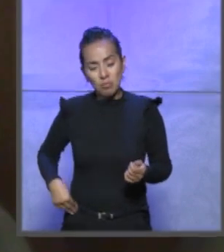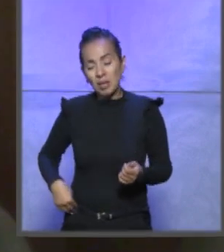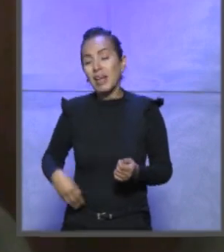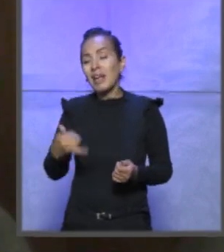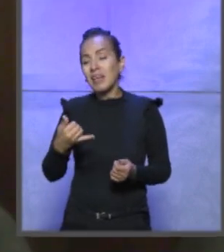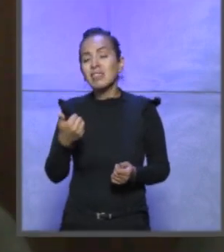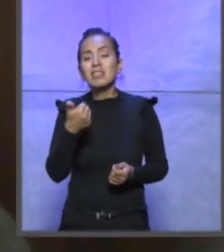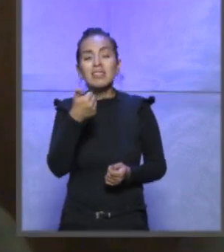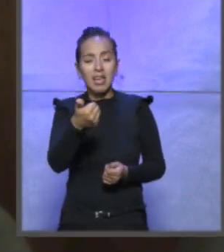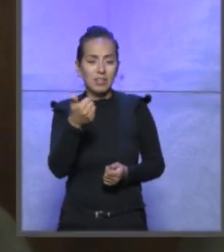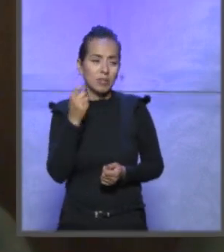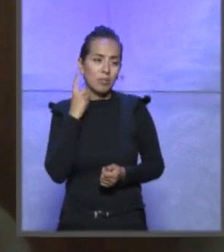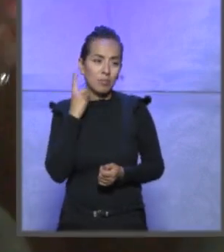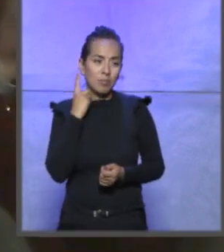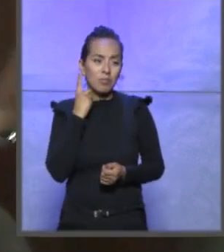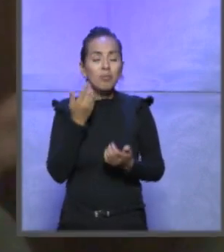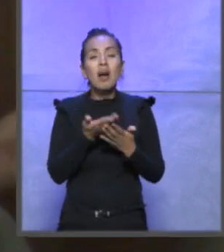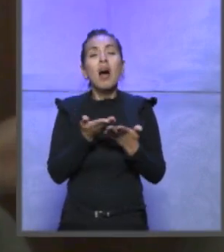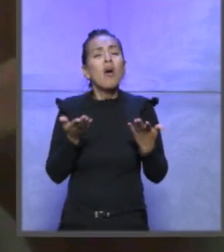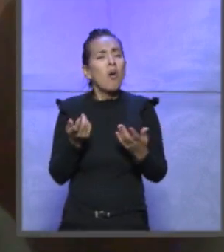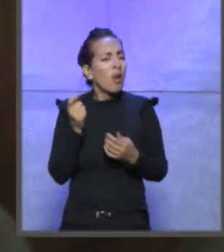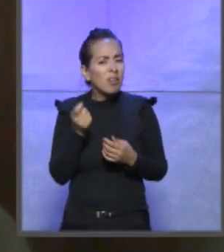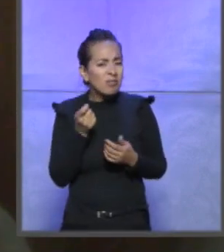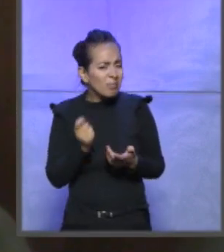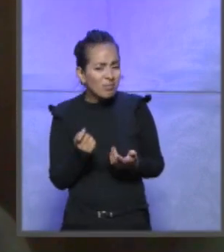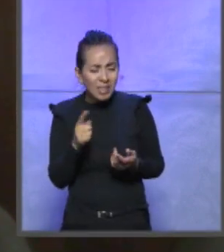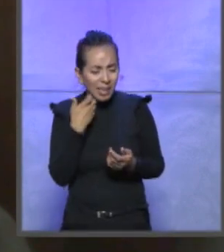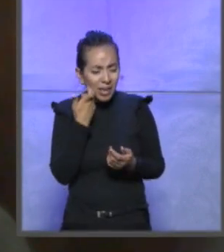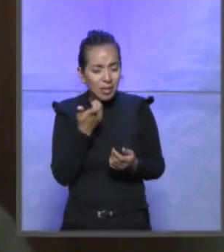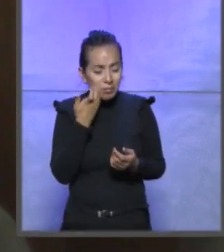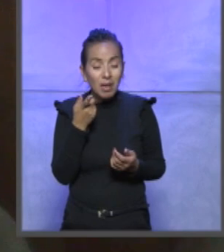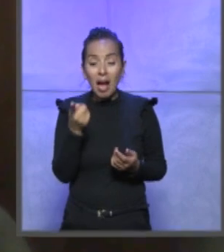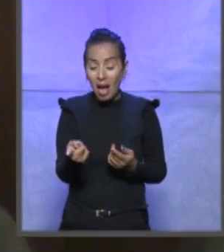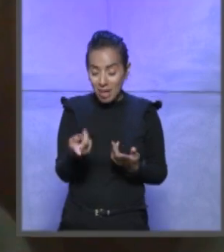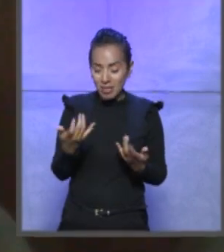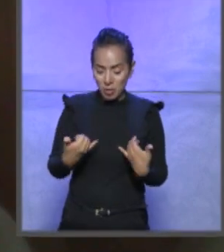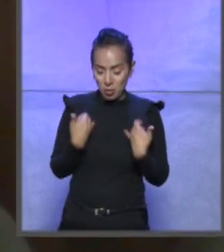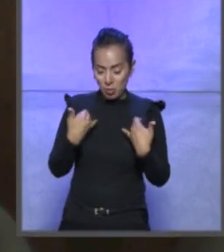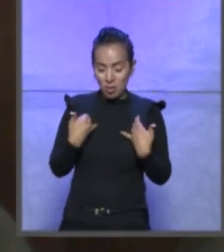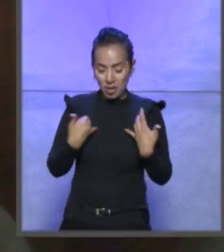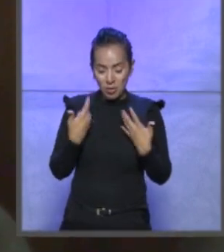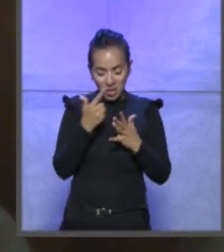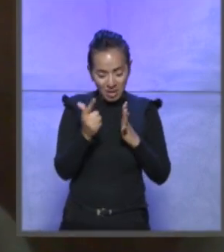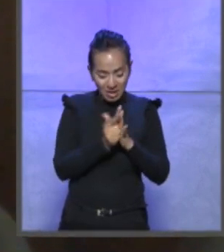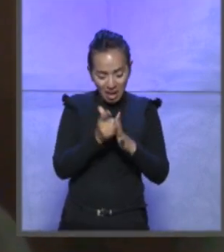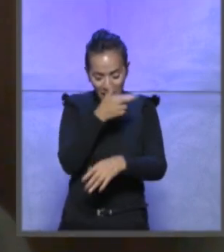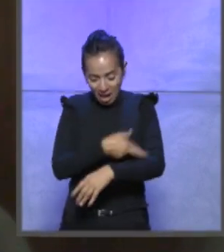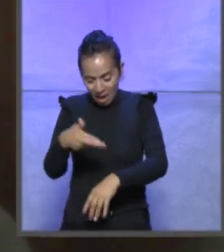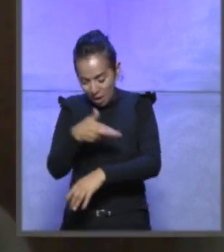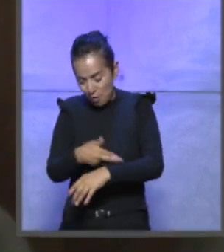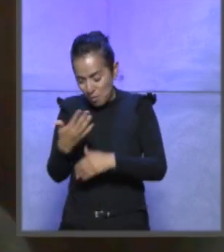y 6 diputaciones. ¿Qué esperamos ahora? Que esta juventud legisle o realice